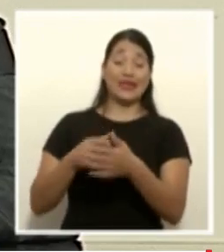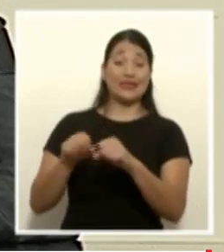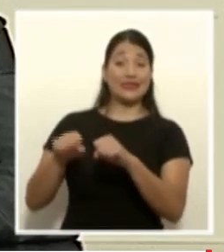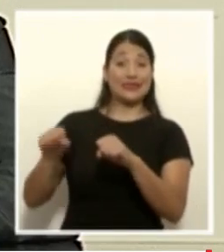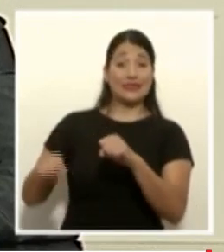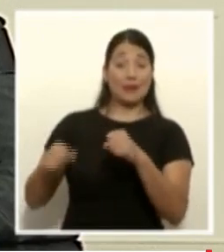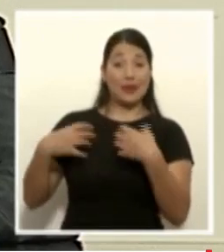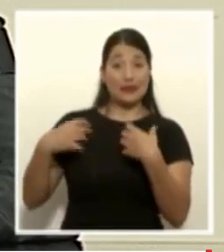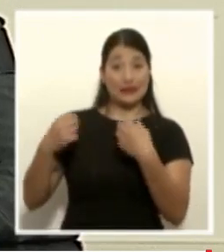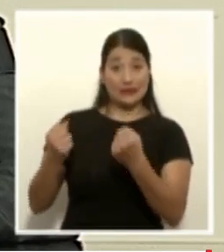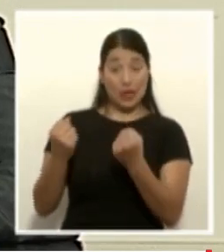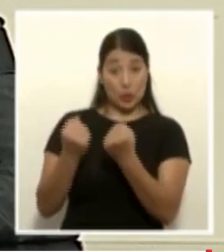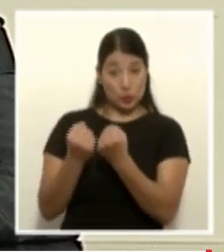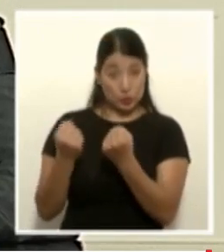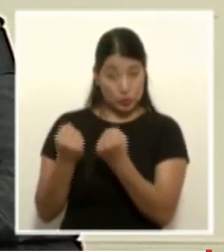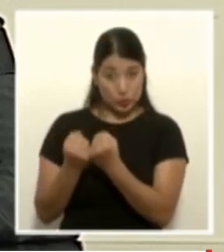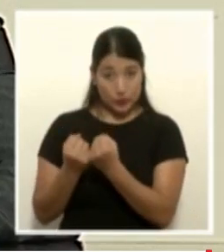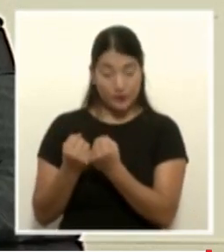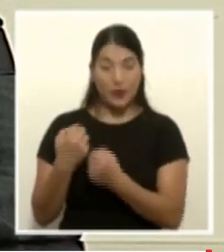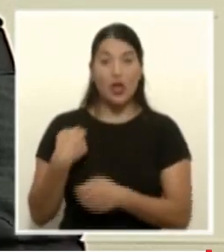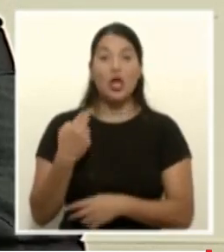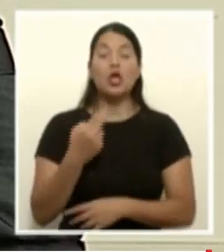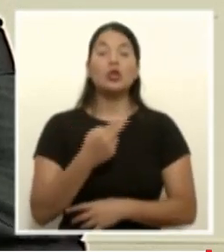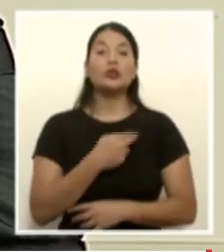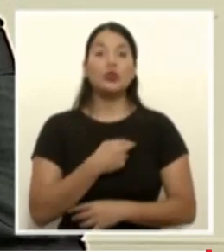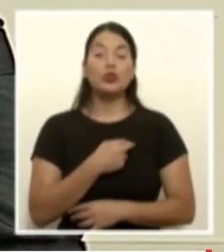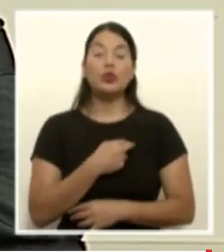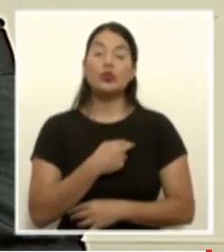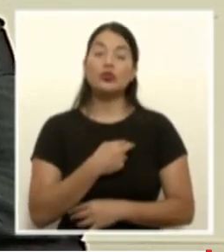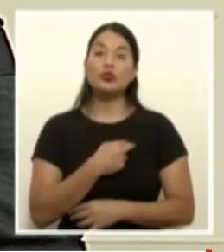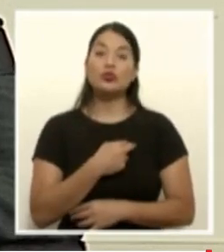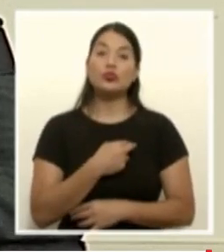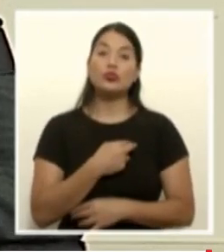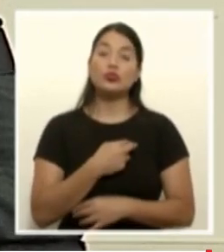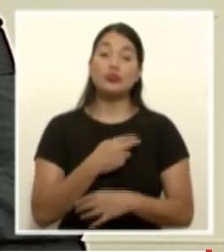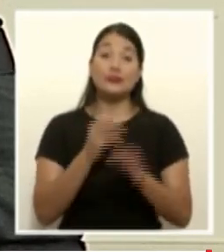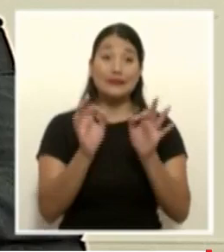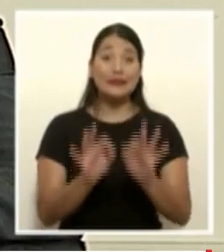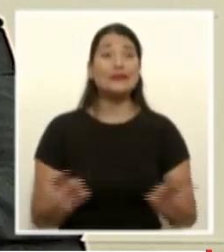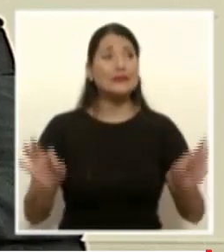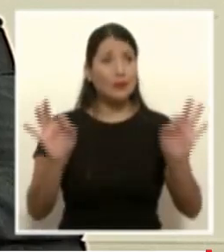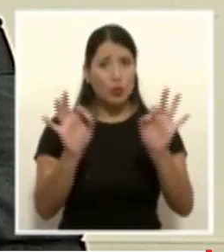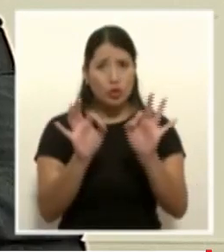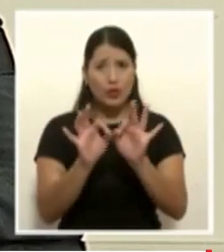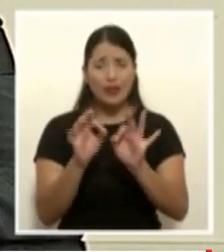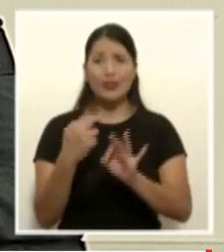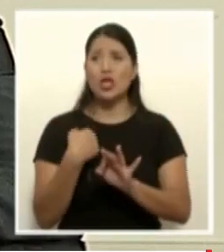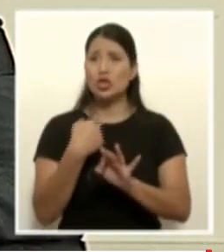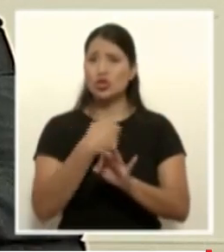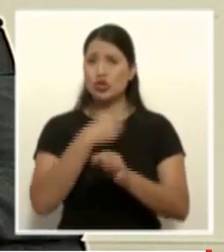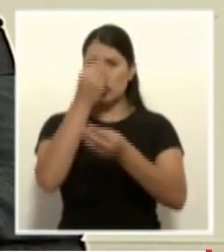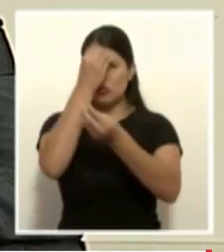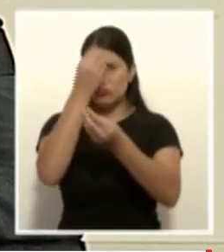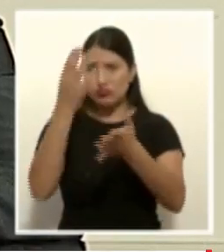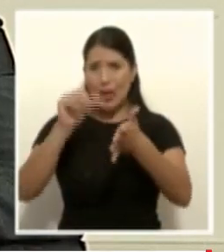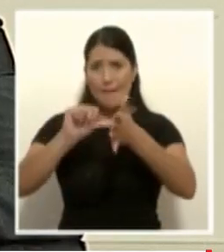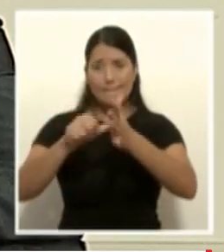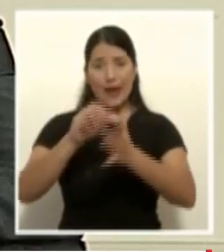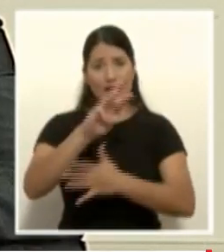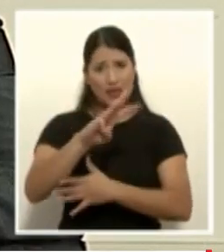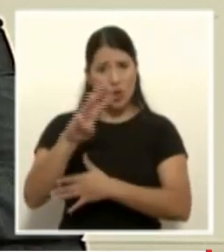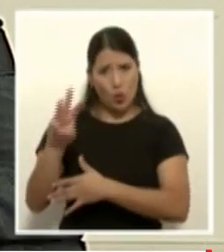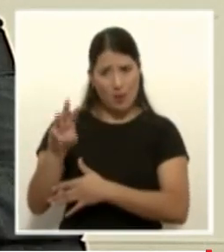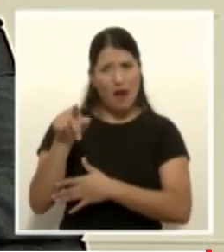salud. Nosotros pues es importante, los lineamientos se publican en la página web, los lineamientos en donde se indican